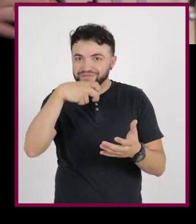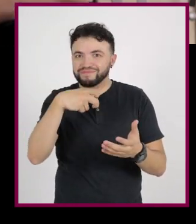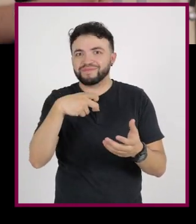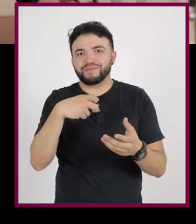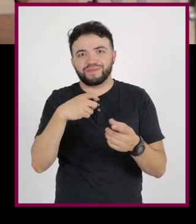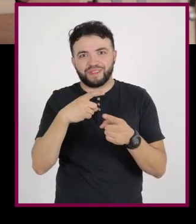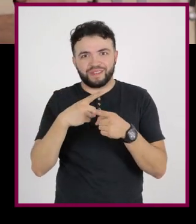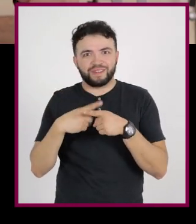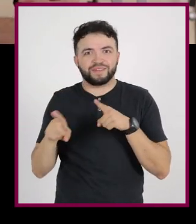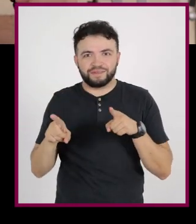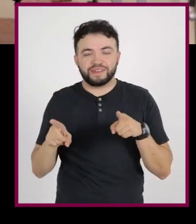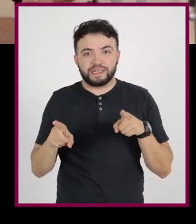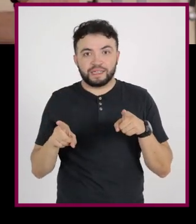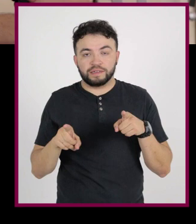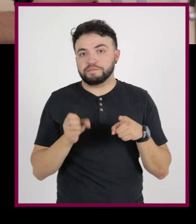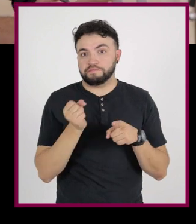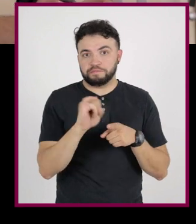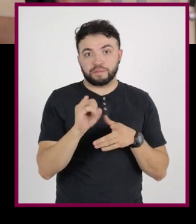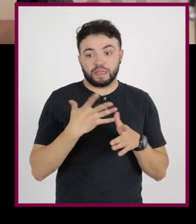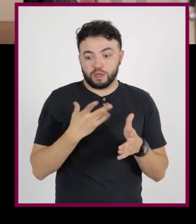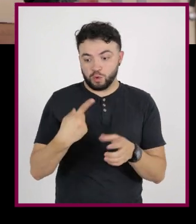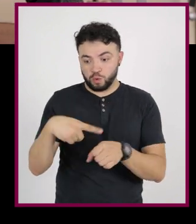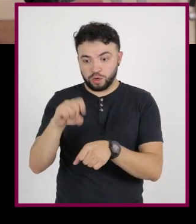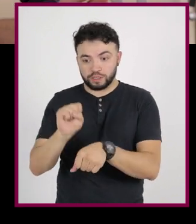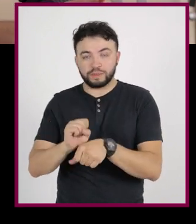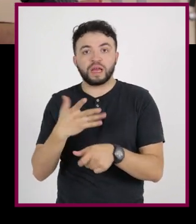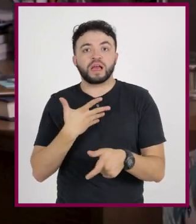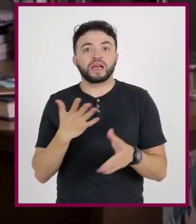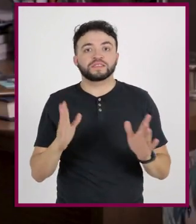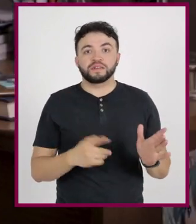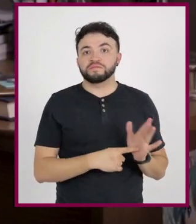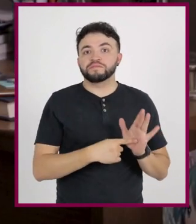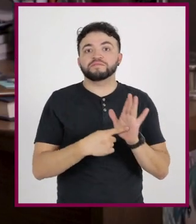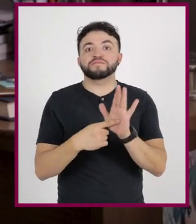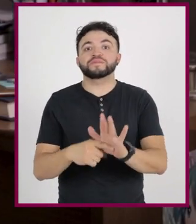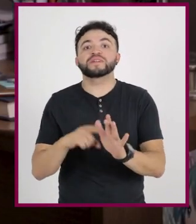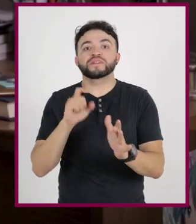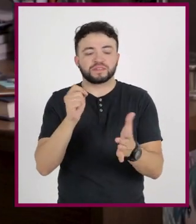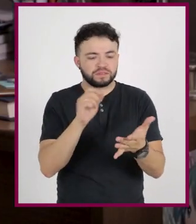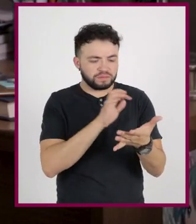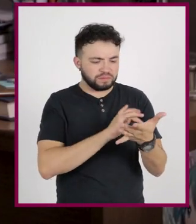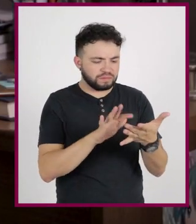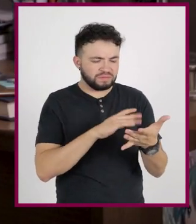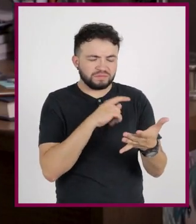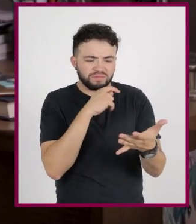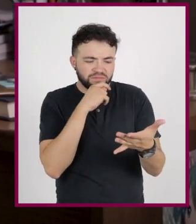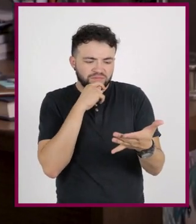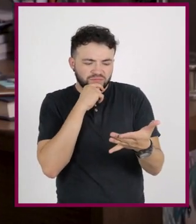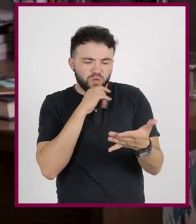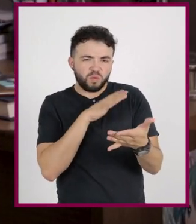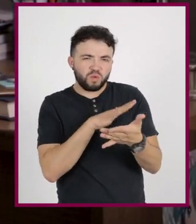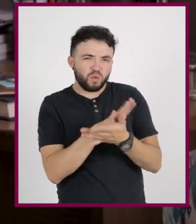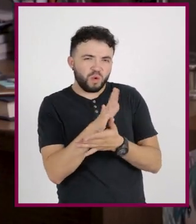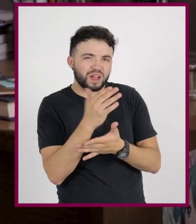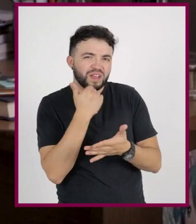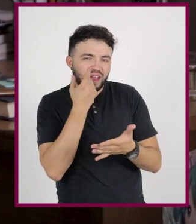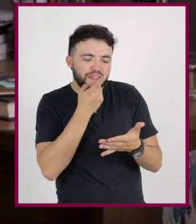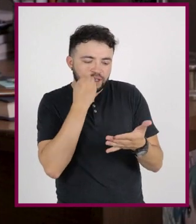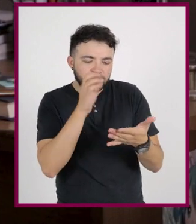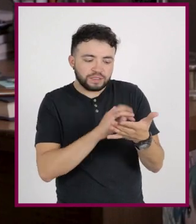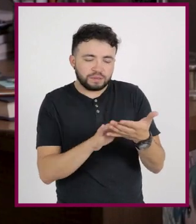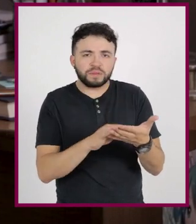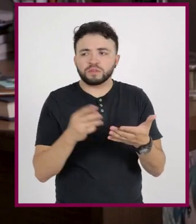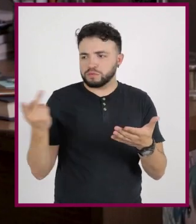cosa. Así es. Estamos a una semana de entregar el análisis literario de un libro. Ambos